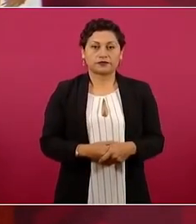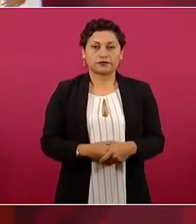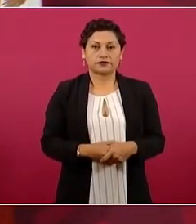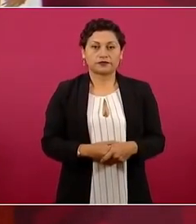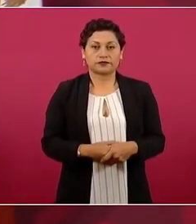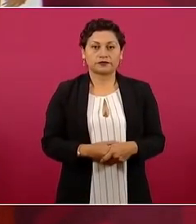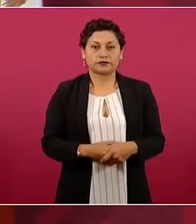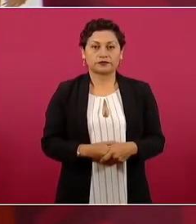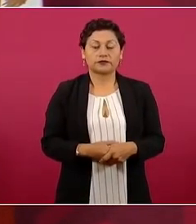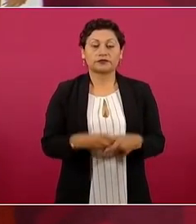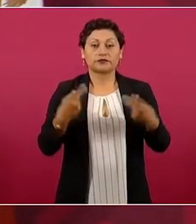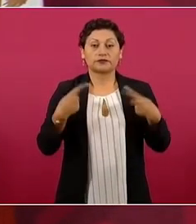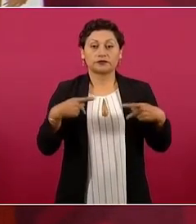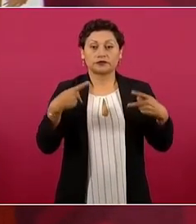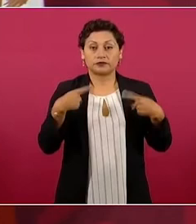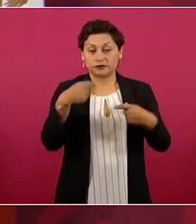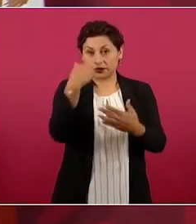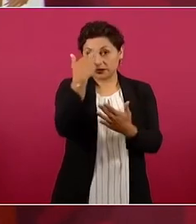Los delincuentes